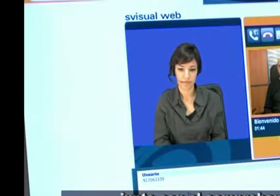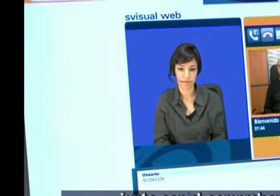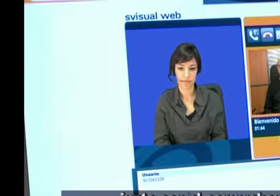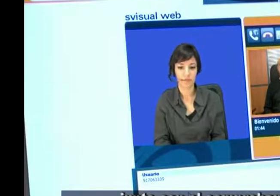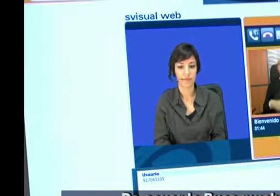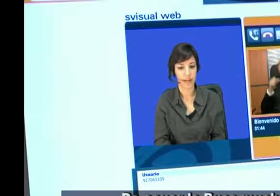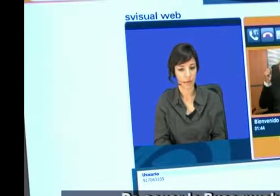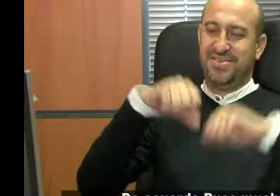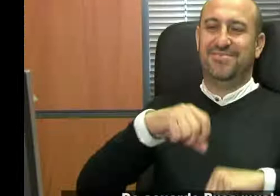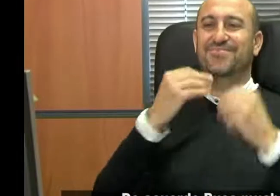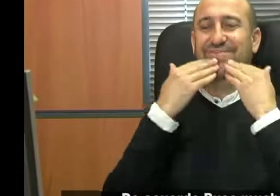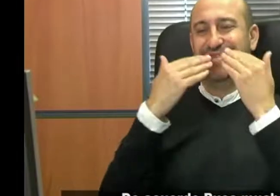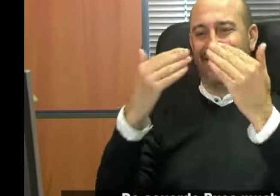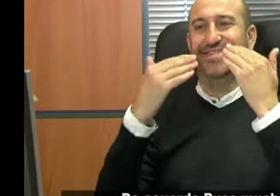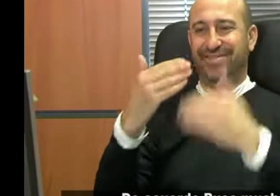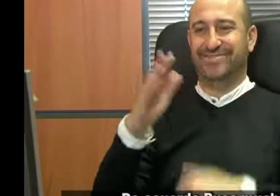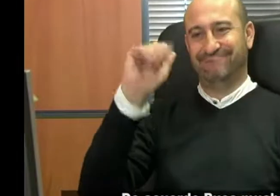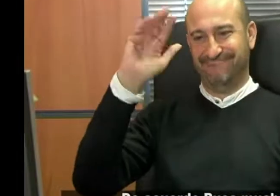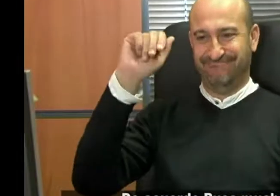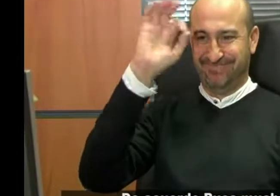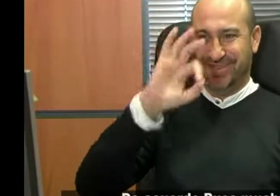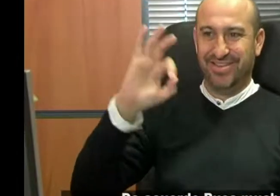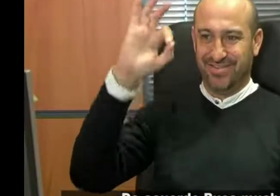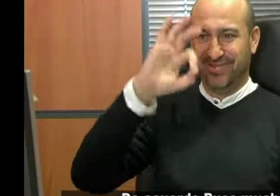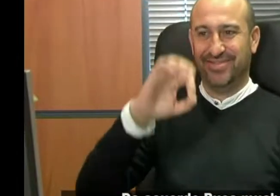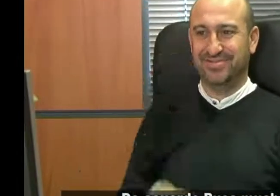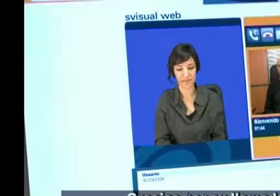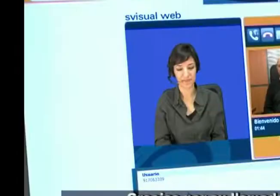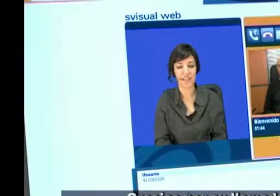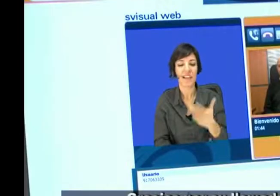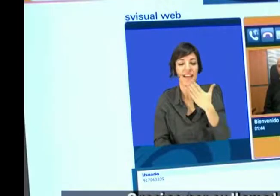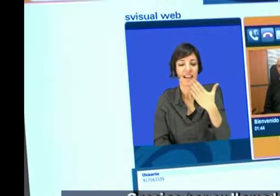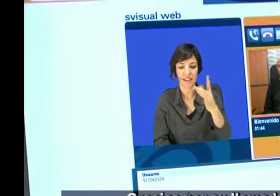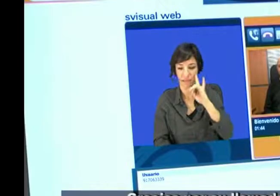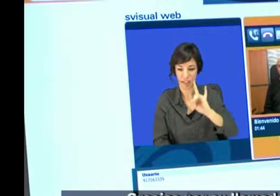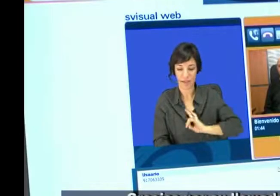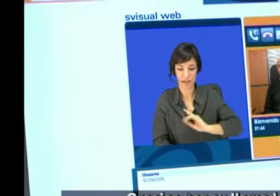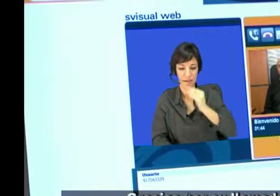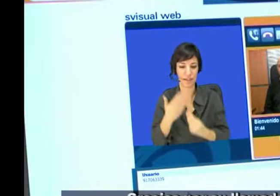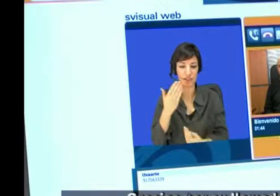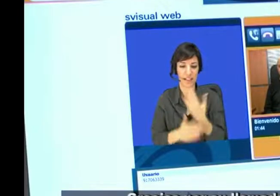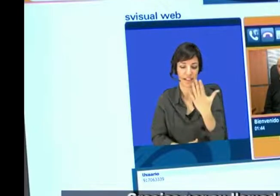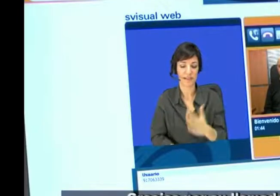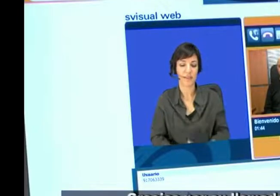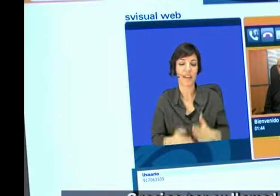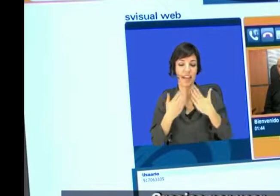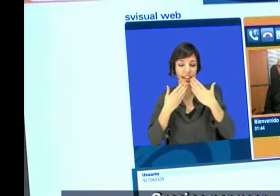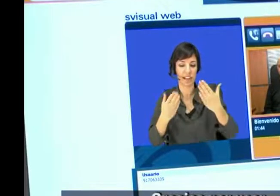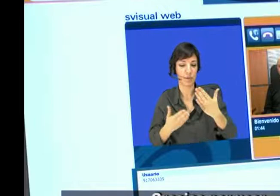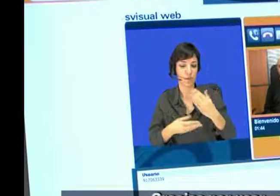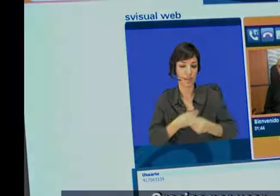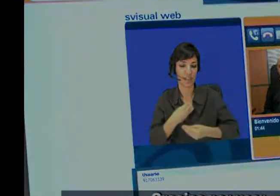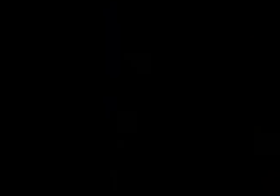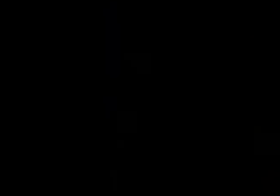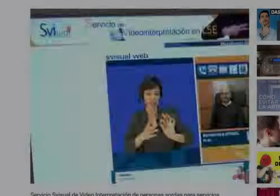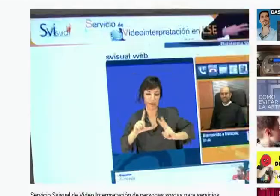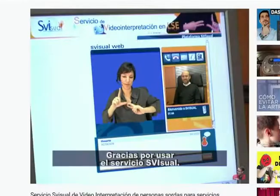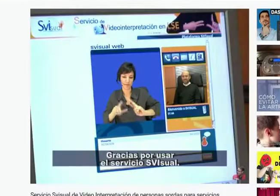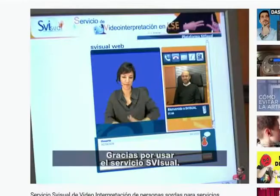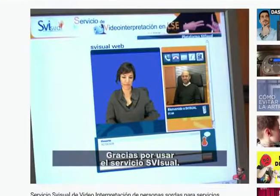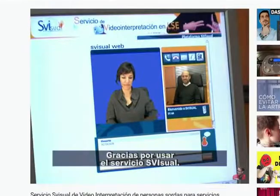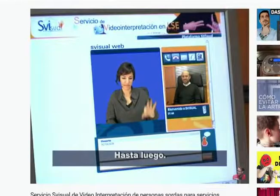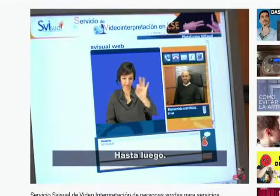bancario de acuerdo pues muchas gracias Hasta luego gracias por su llamada Buenos días Gracias por usar el